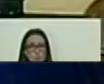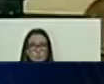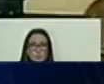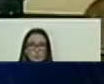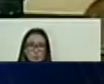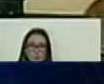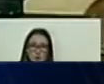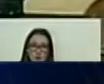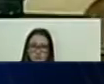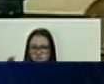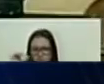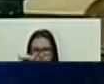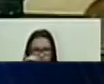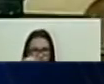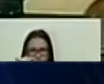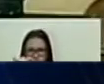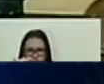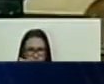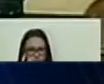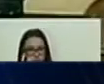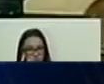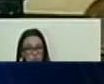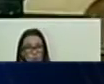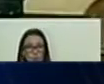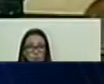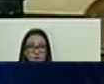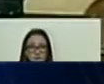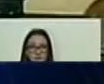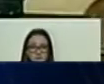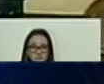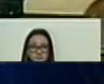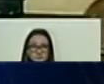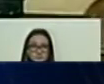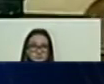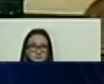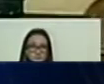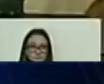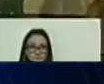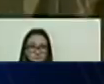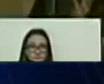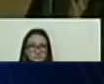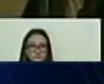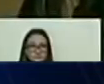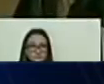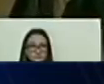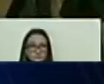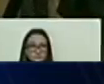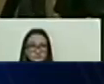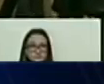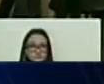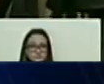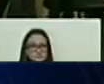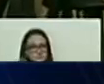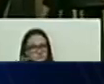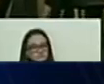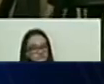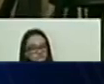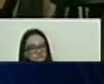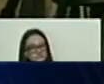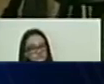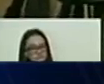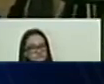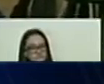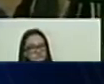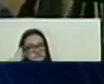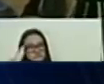convertido en camarógrafo, que piensa, que observa, que ve y que está seguro de su destino.